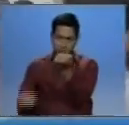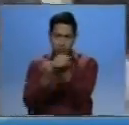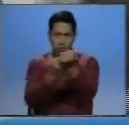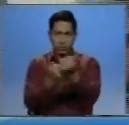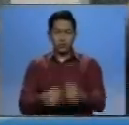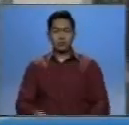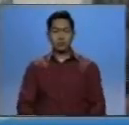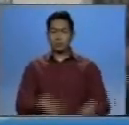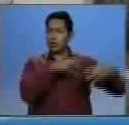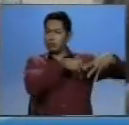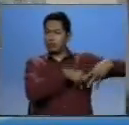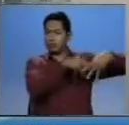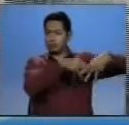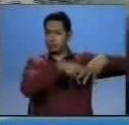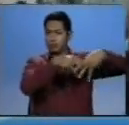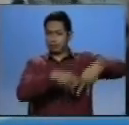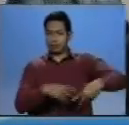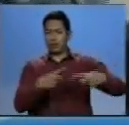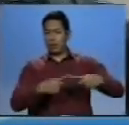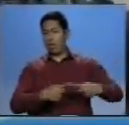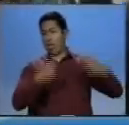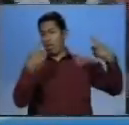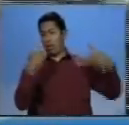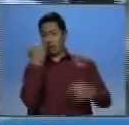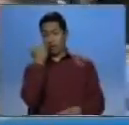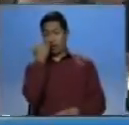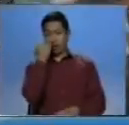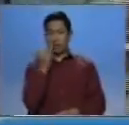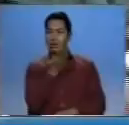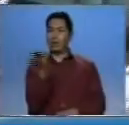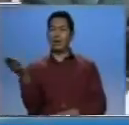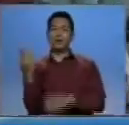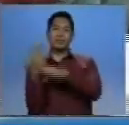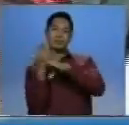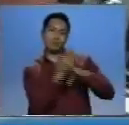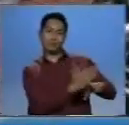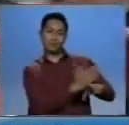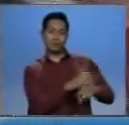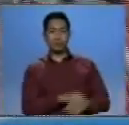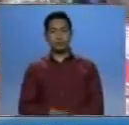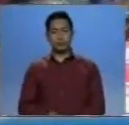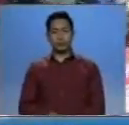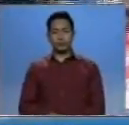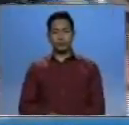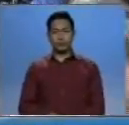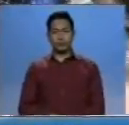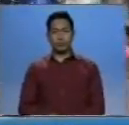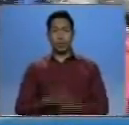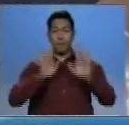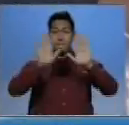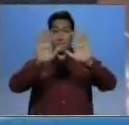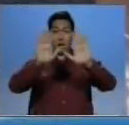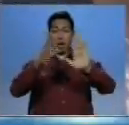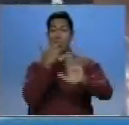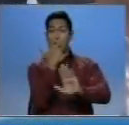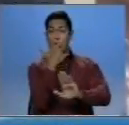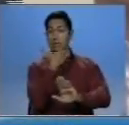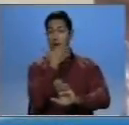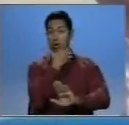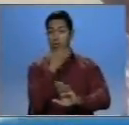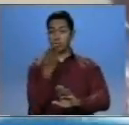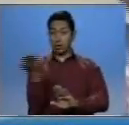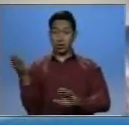las movilizaciones que llevan a cabo una parte del sector indígena. Además, aseguraron que no apoyan al anunciado paro nacional.